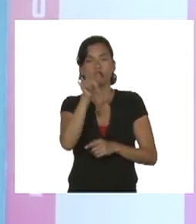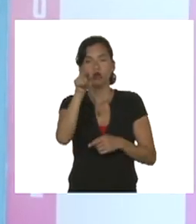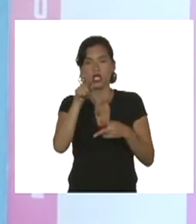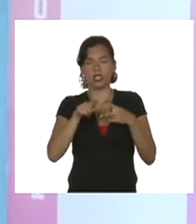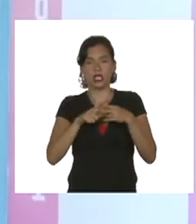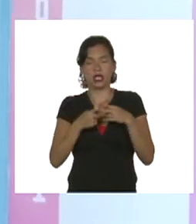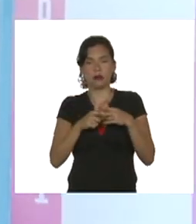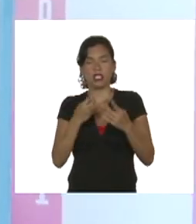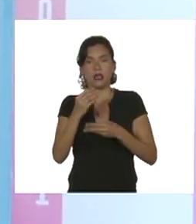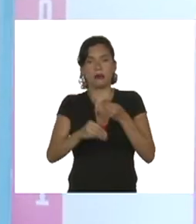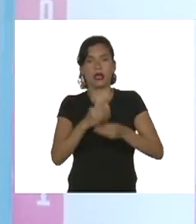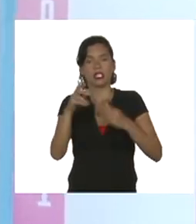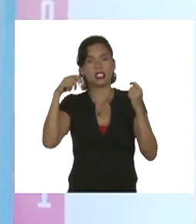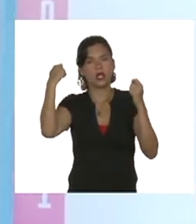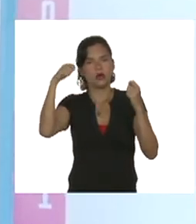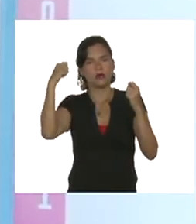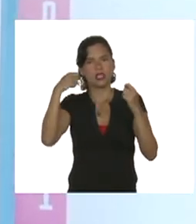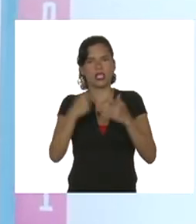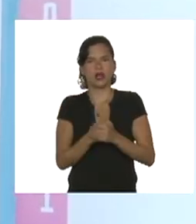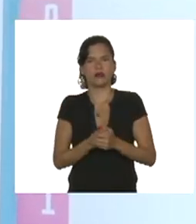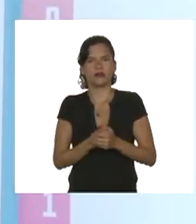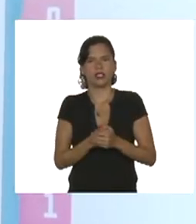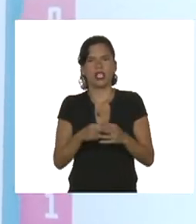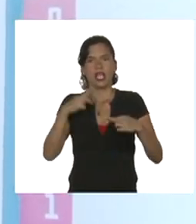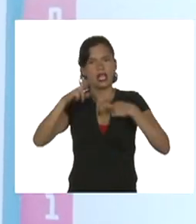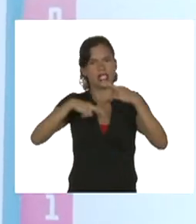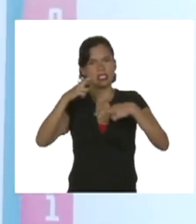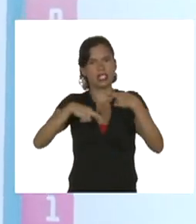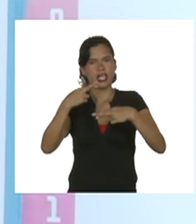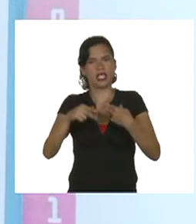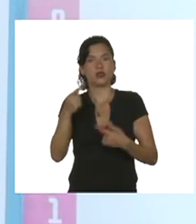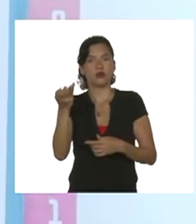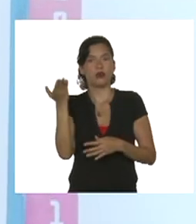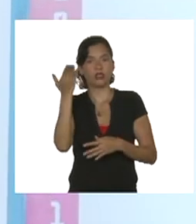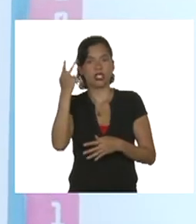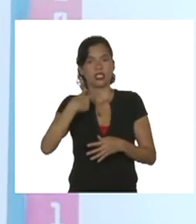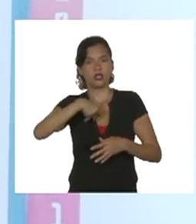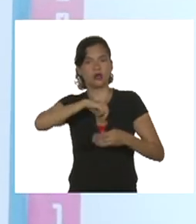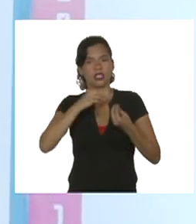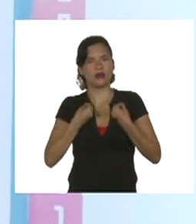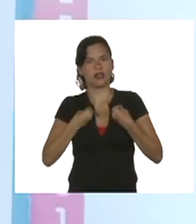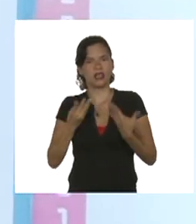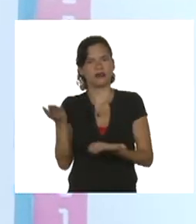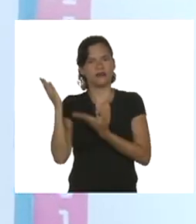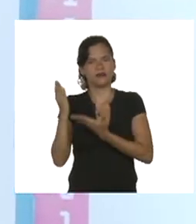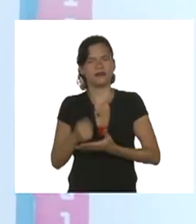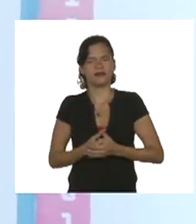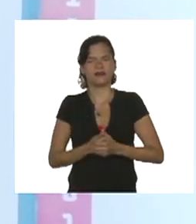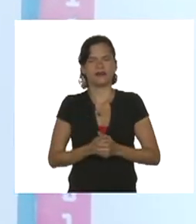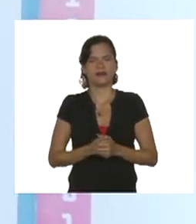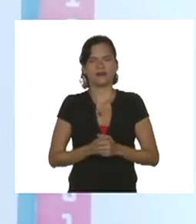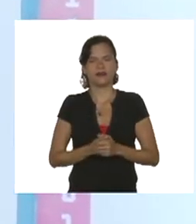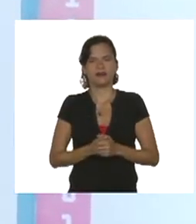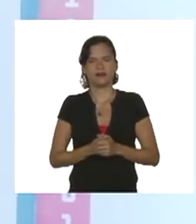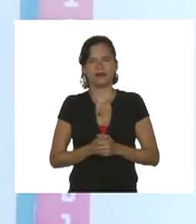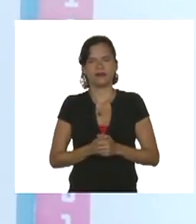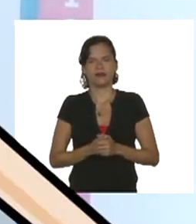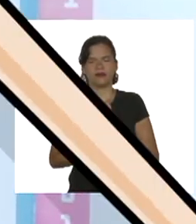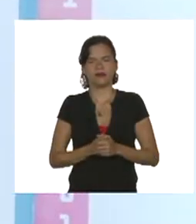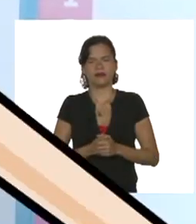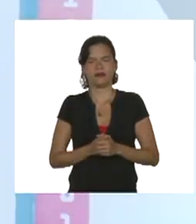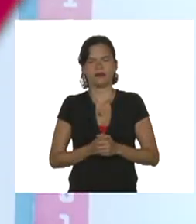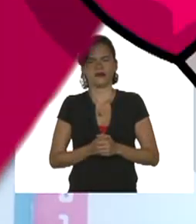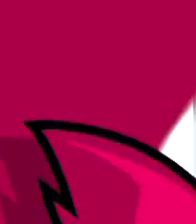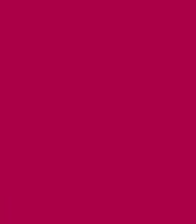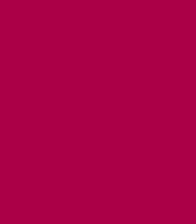herramienta para elaborar un video didáctico acerca del reciclaje y su importancia en nuestras vidas. Adelante el video.